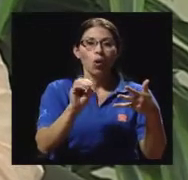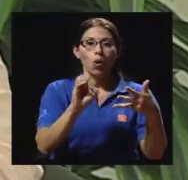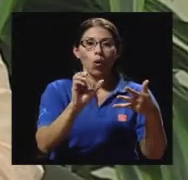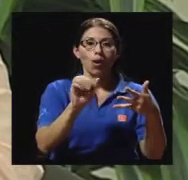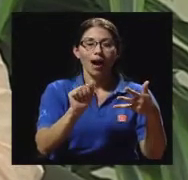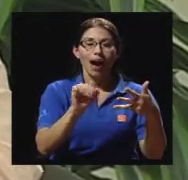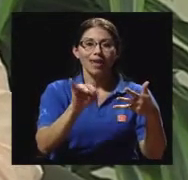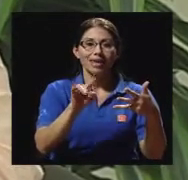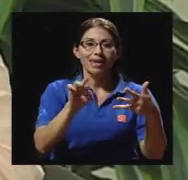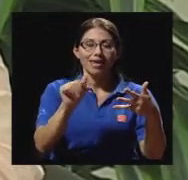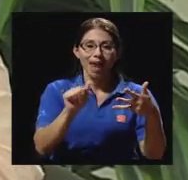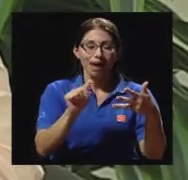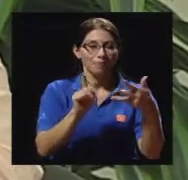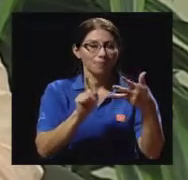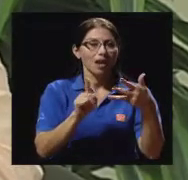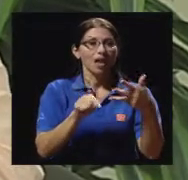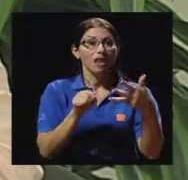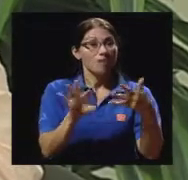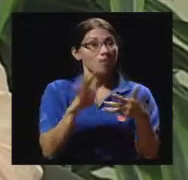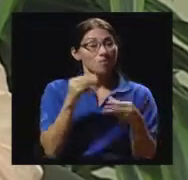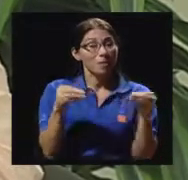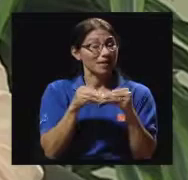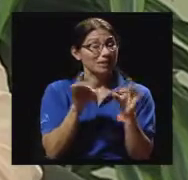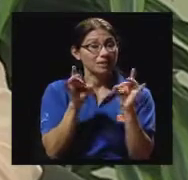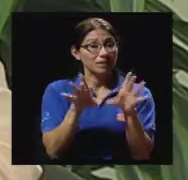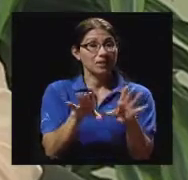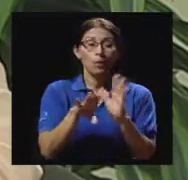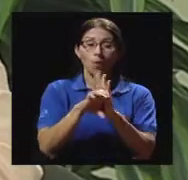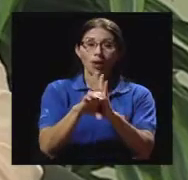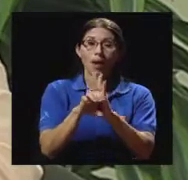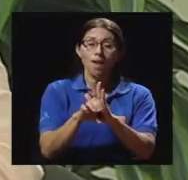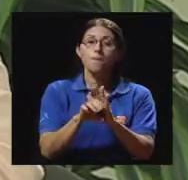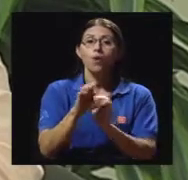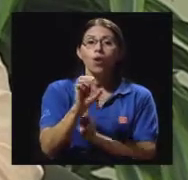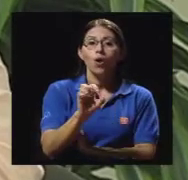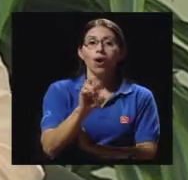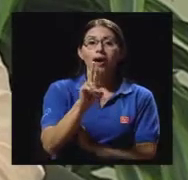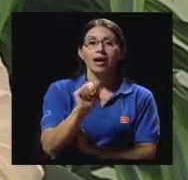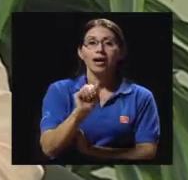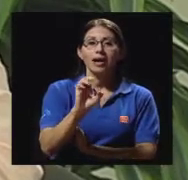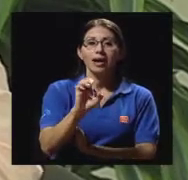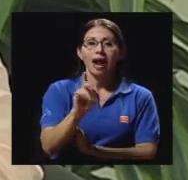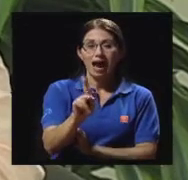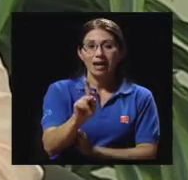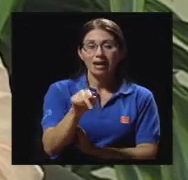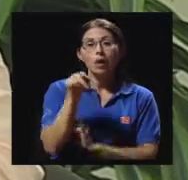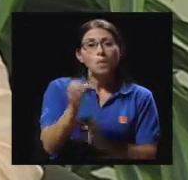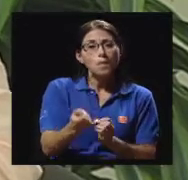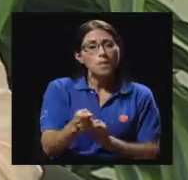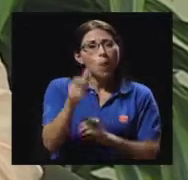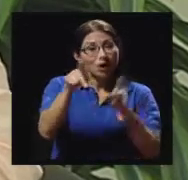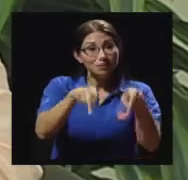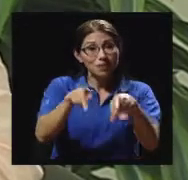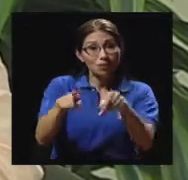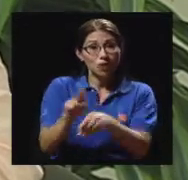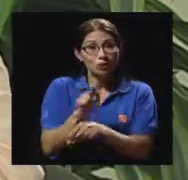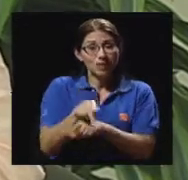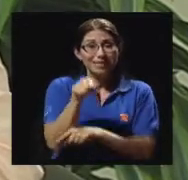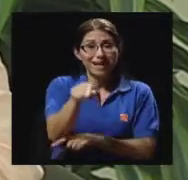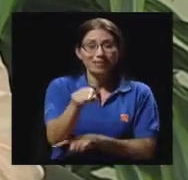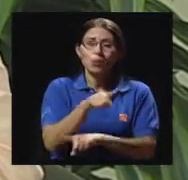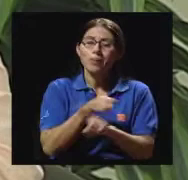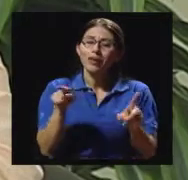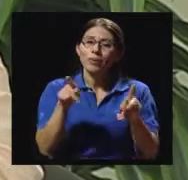y las formas de cocaína más dañinas como el crack, que son consumidas por muy pocas personas, pero son las personas